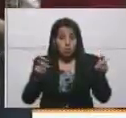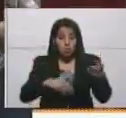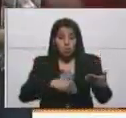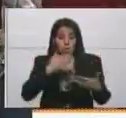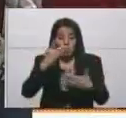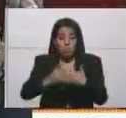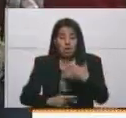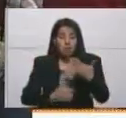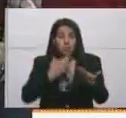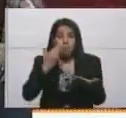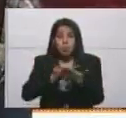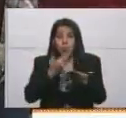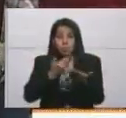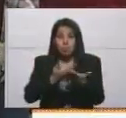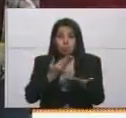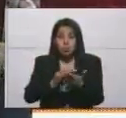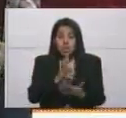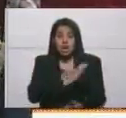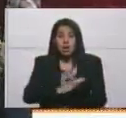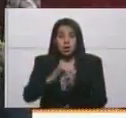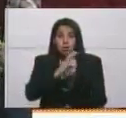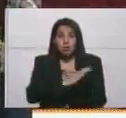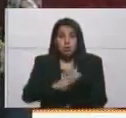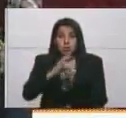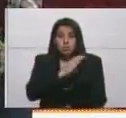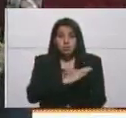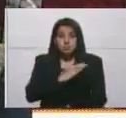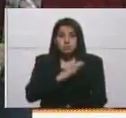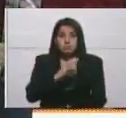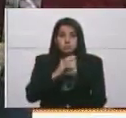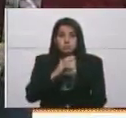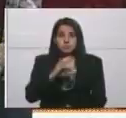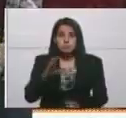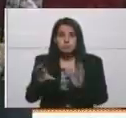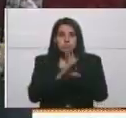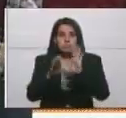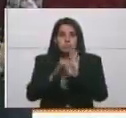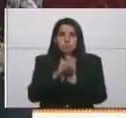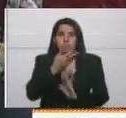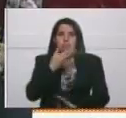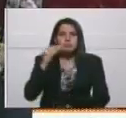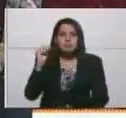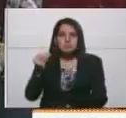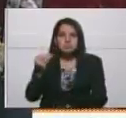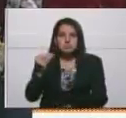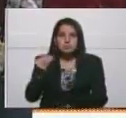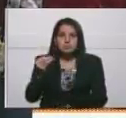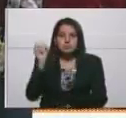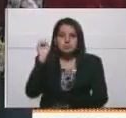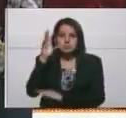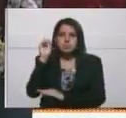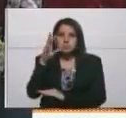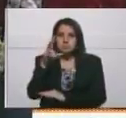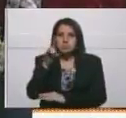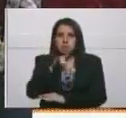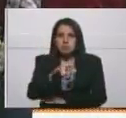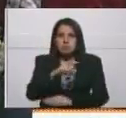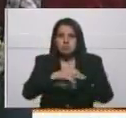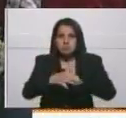propuesta de la Comisión de la Constituyente Juvenil y de los lunes de